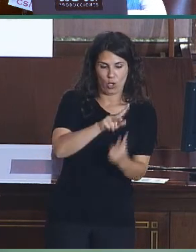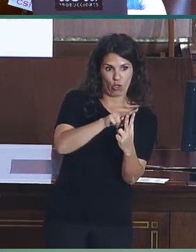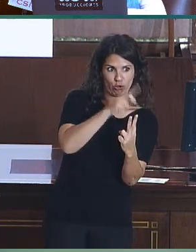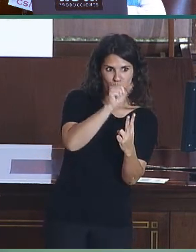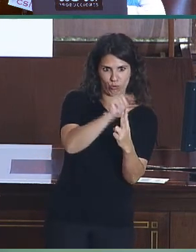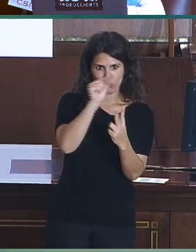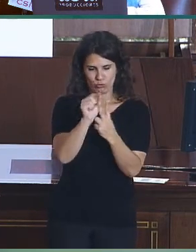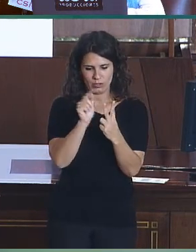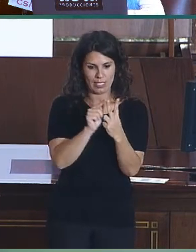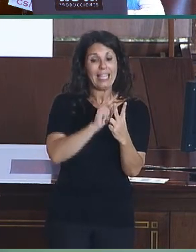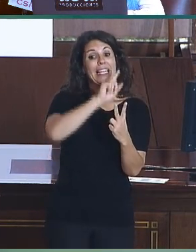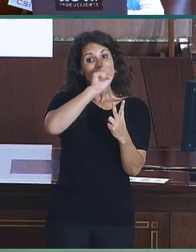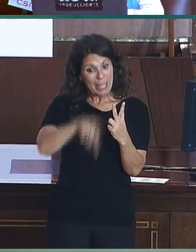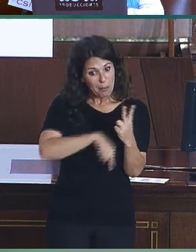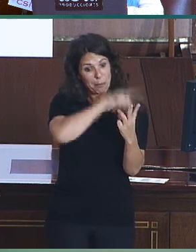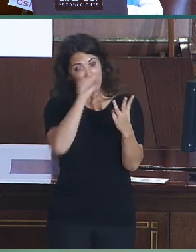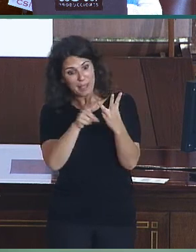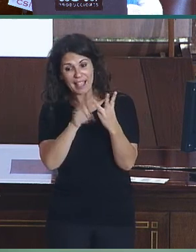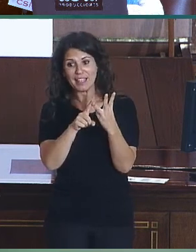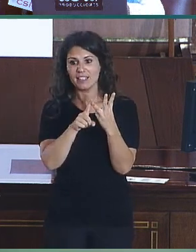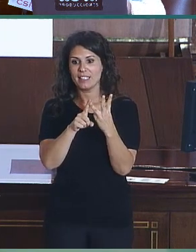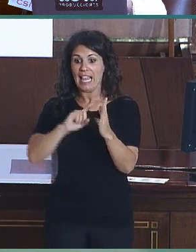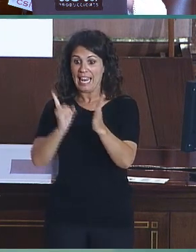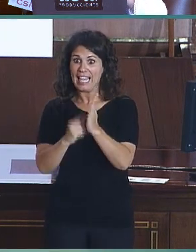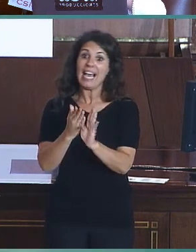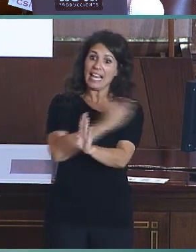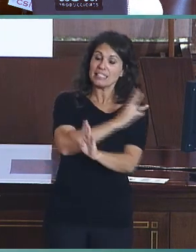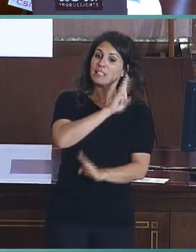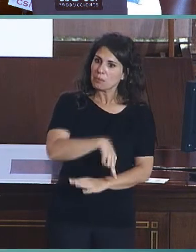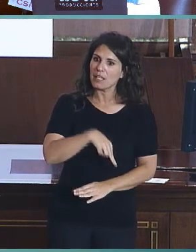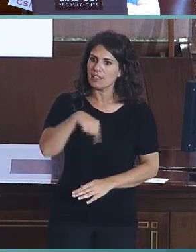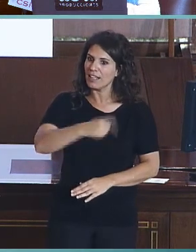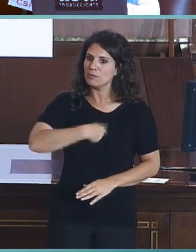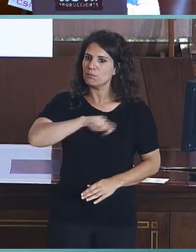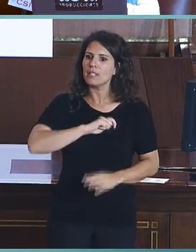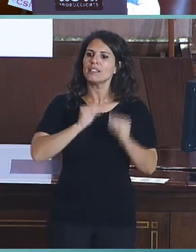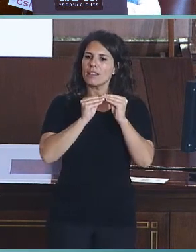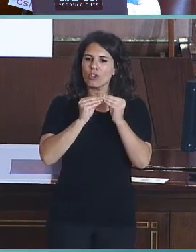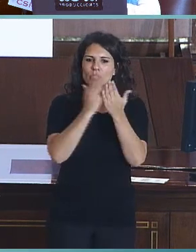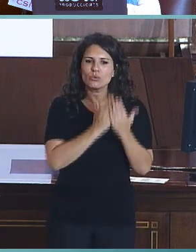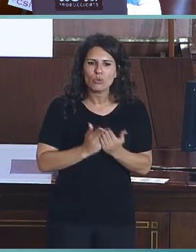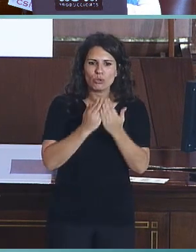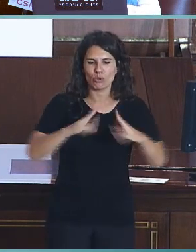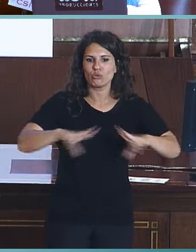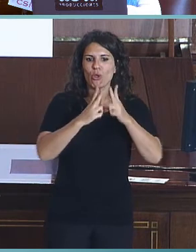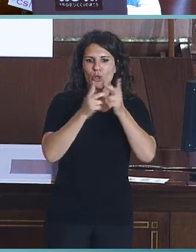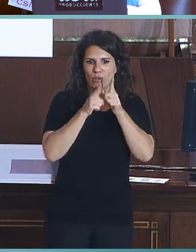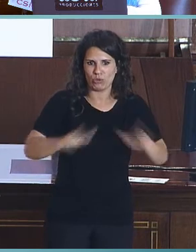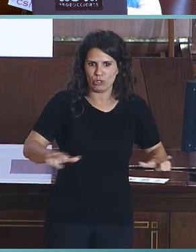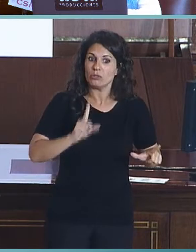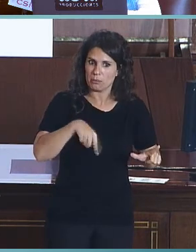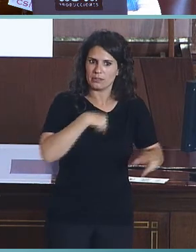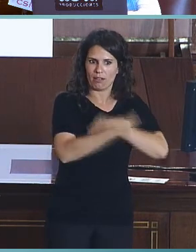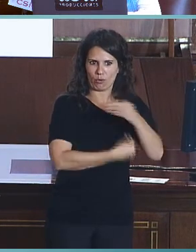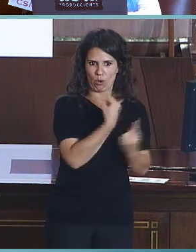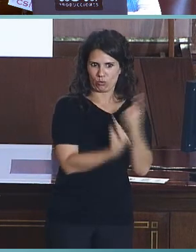quería citar que ya antes de esta ley se estaban desarrollando en España algunos estudios sociolingüísticos. Los que